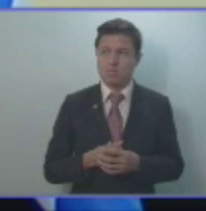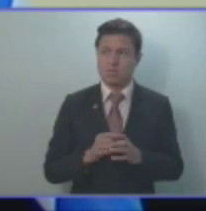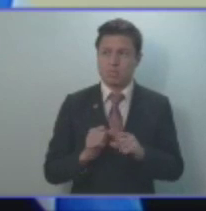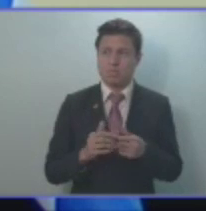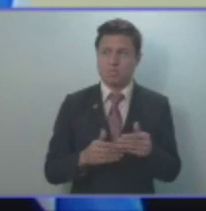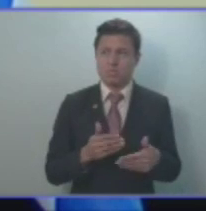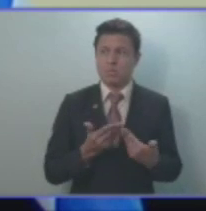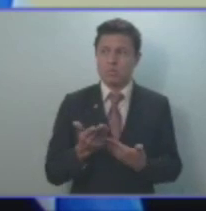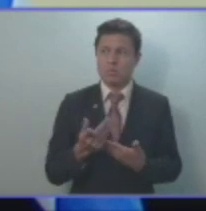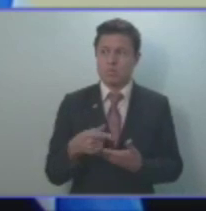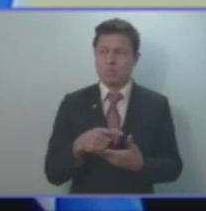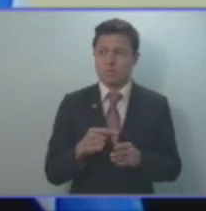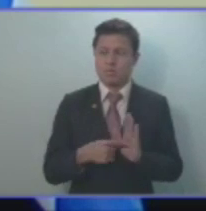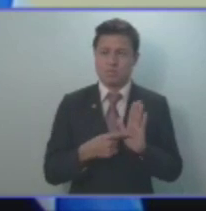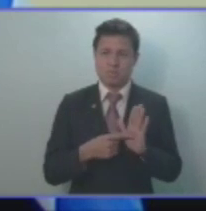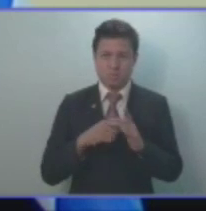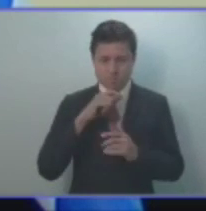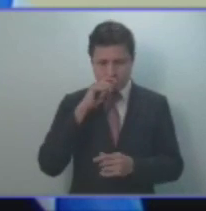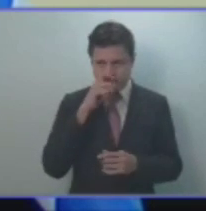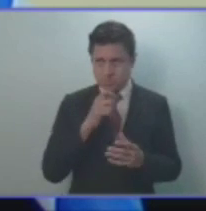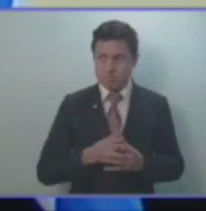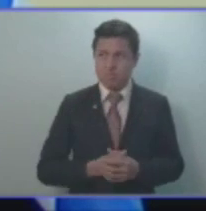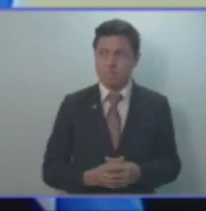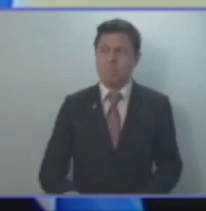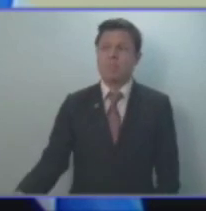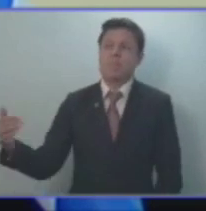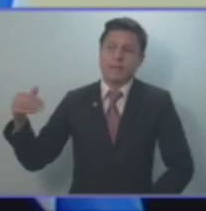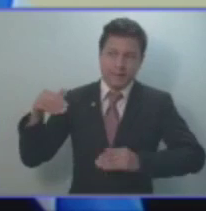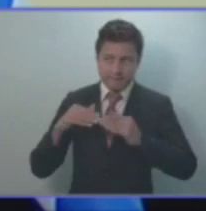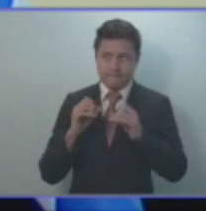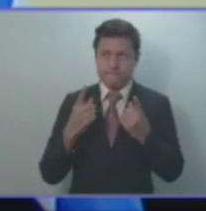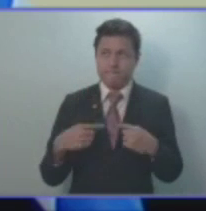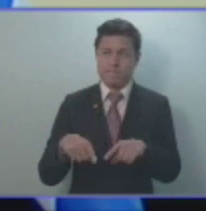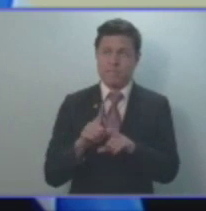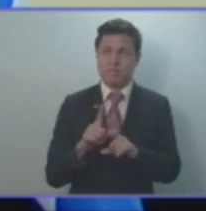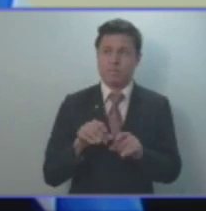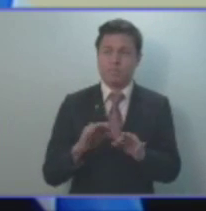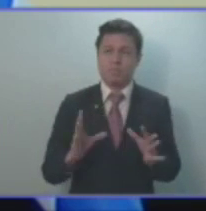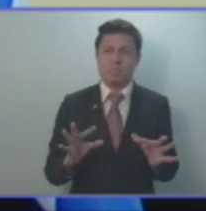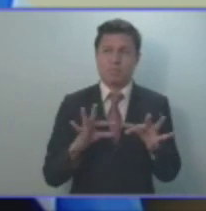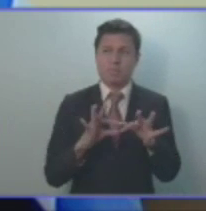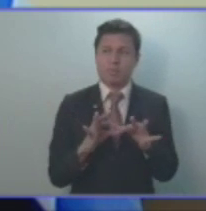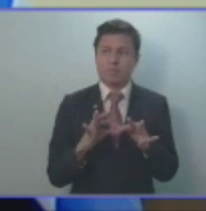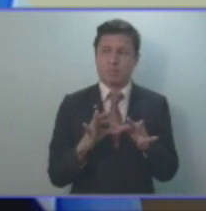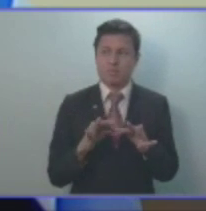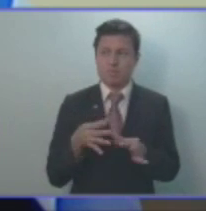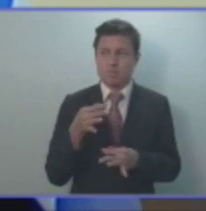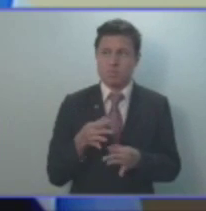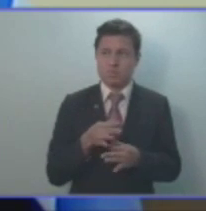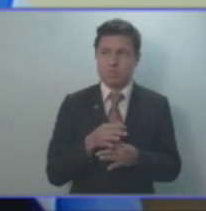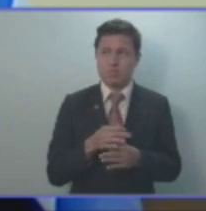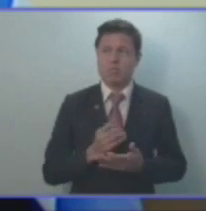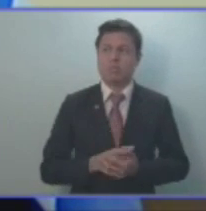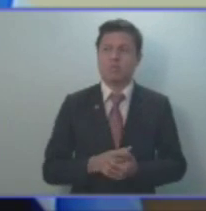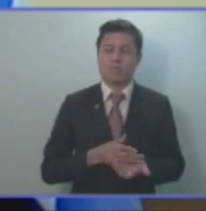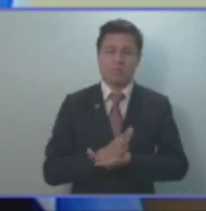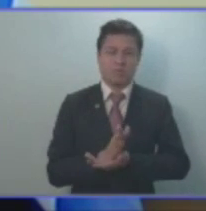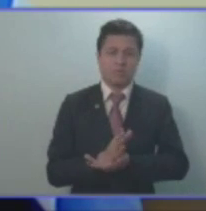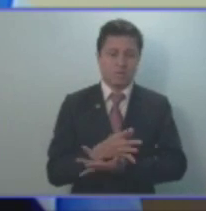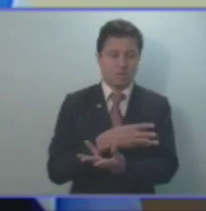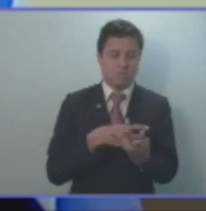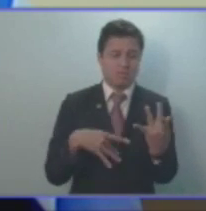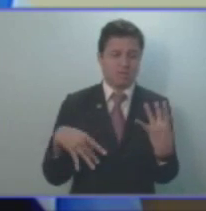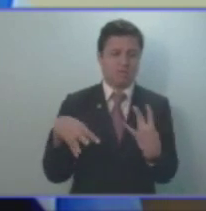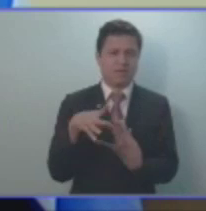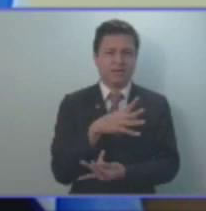Rehabilitan su idioma y mantienen un vínculo sagrado con el medio ambiente